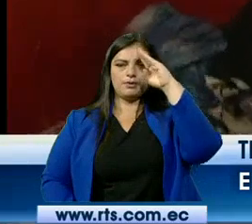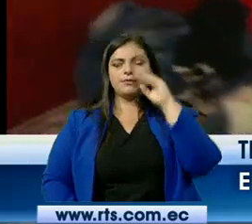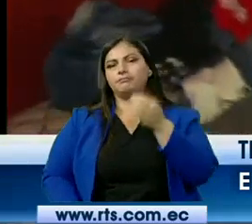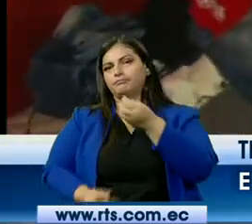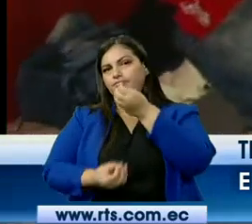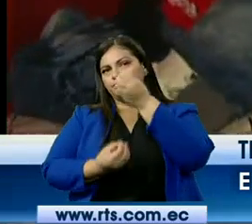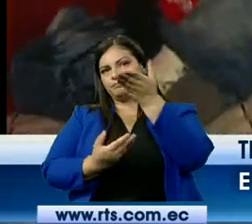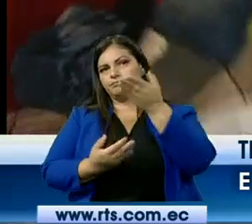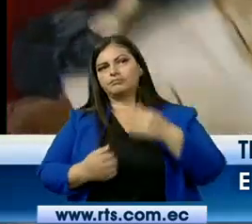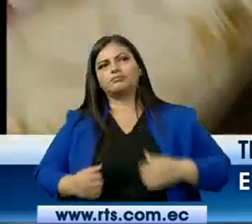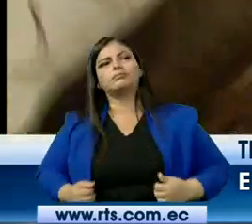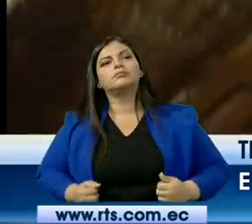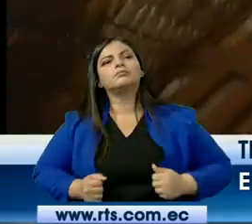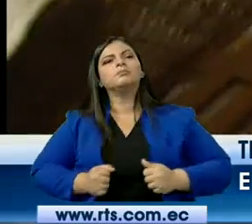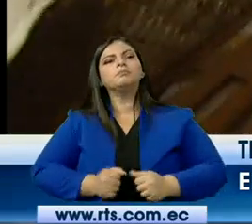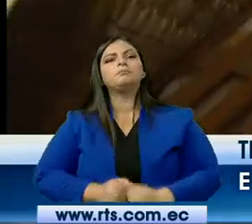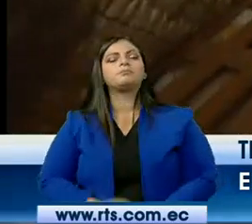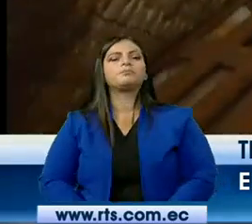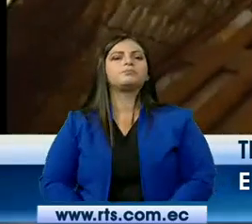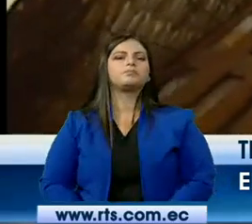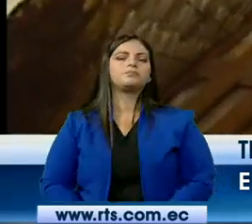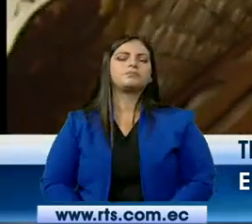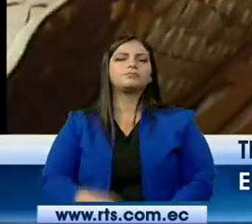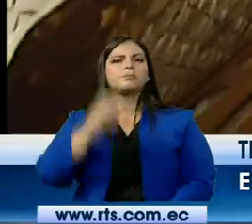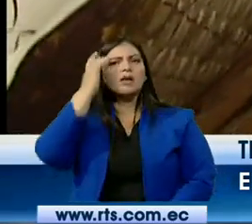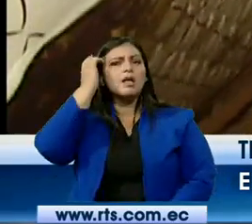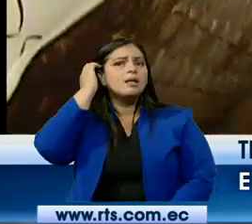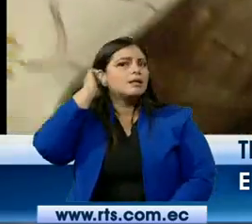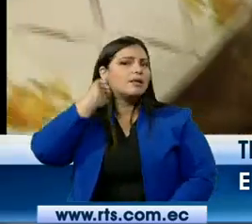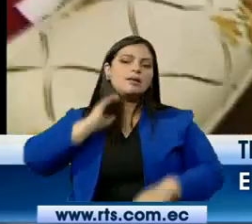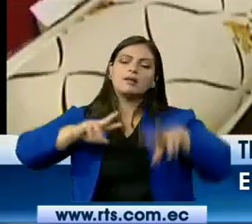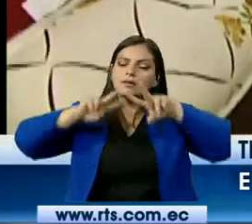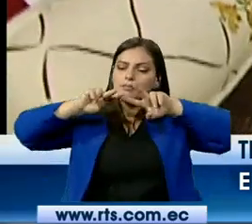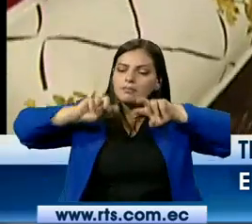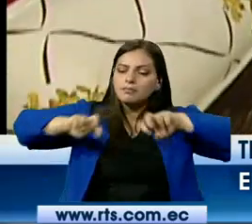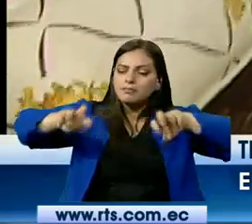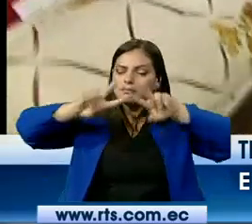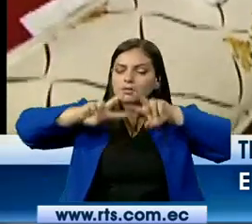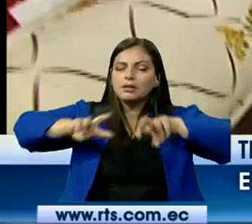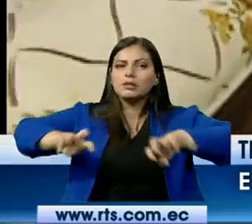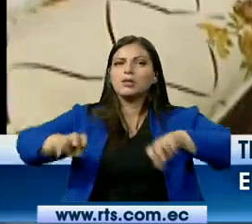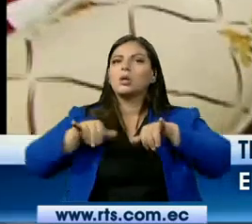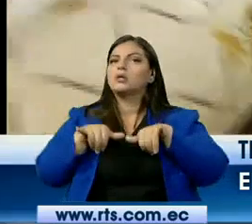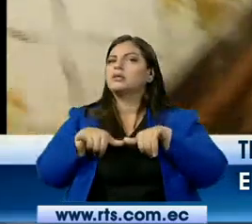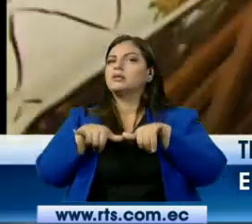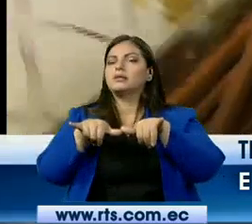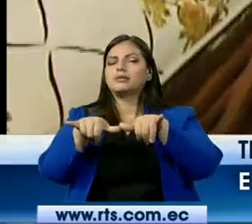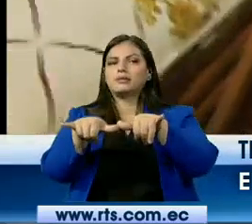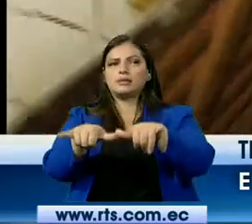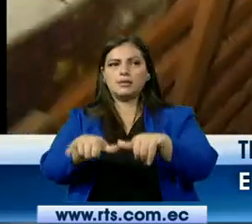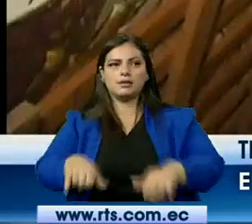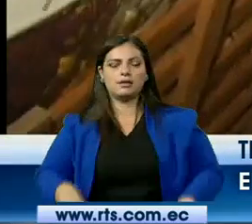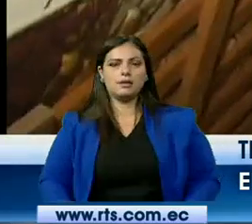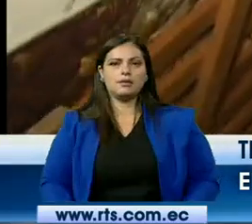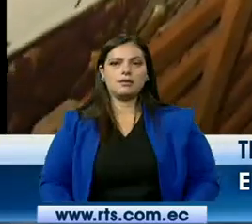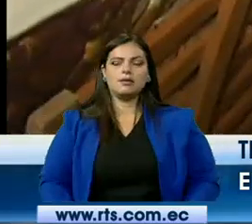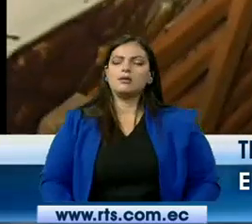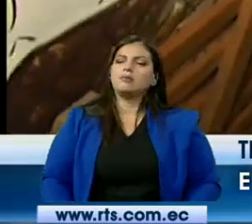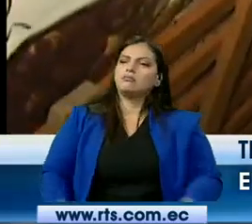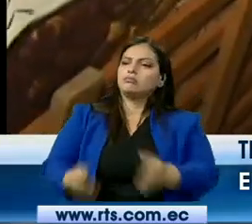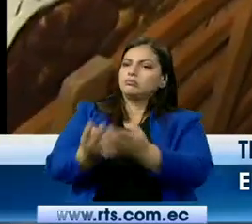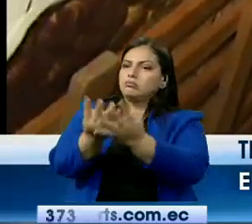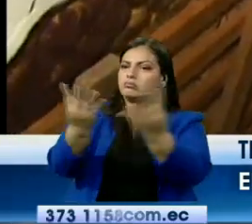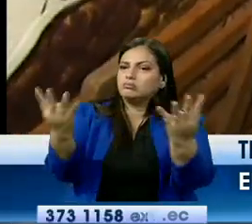que realizó el operativo. Continuaremos con las investigaciones y que con la colaboración de los ciudadanos